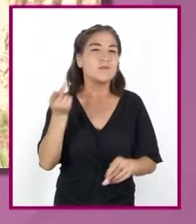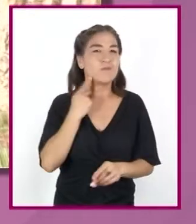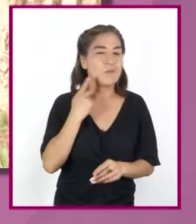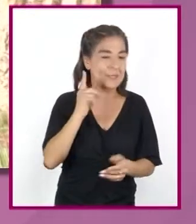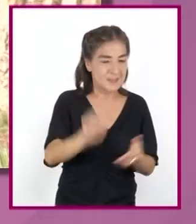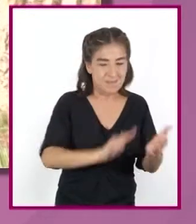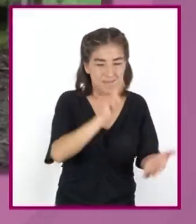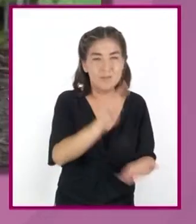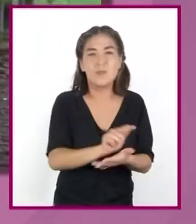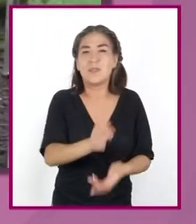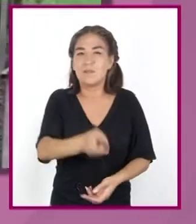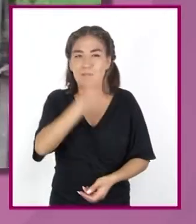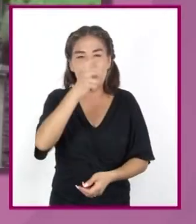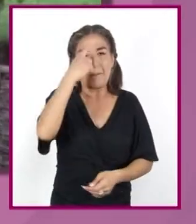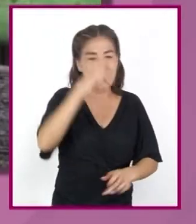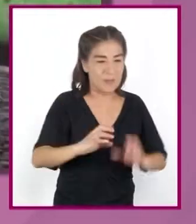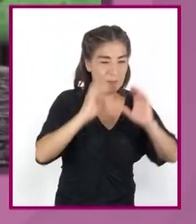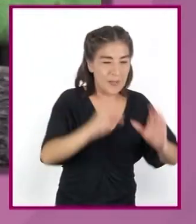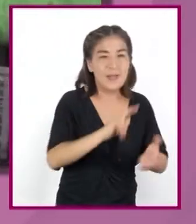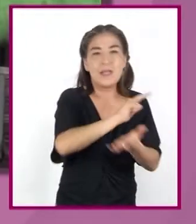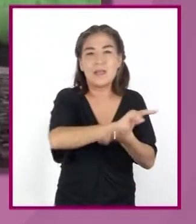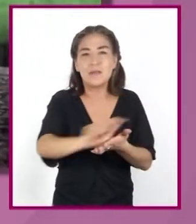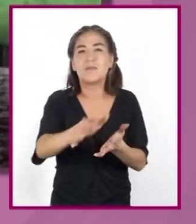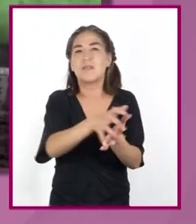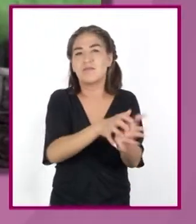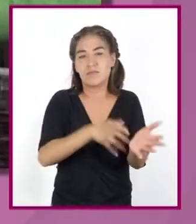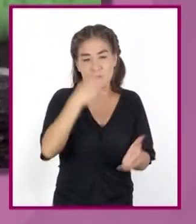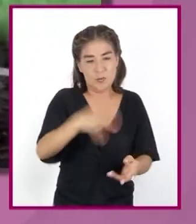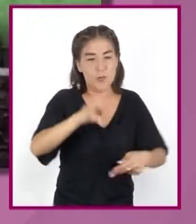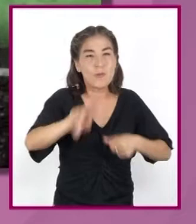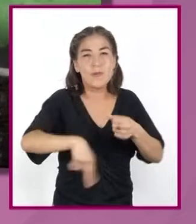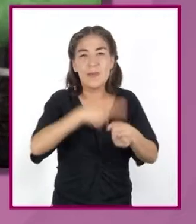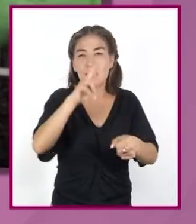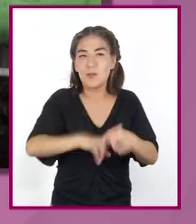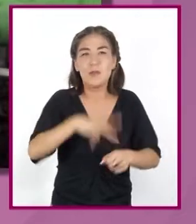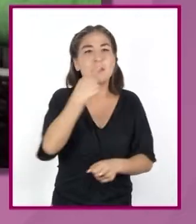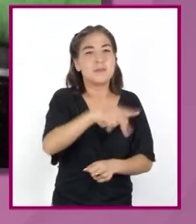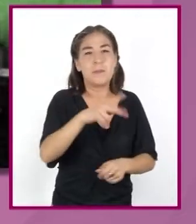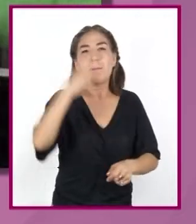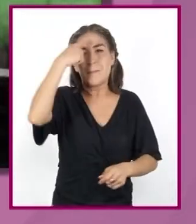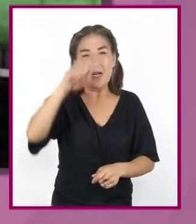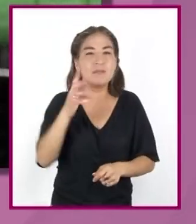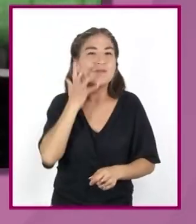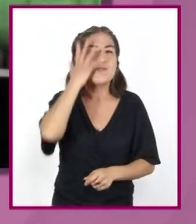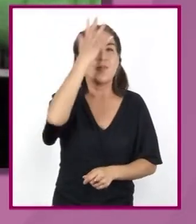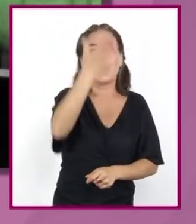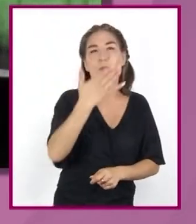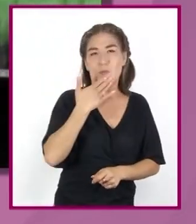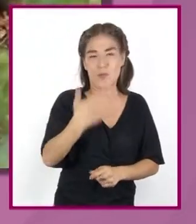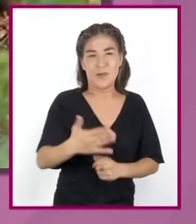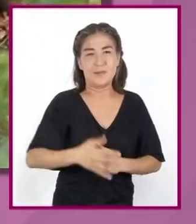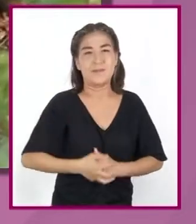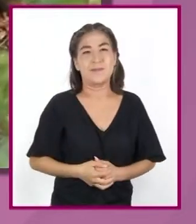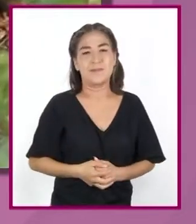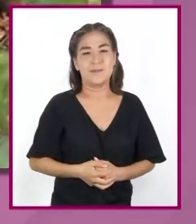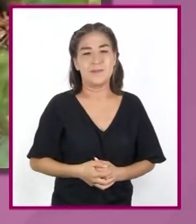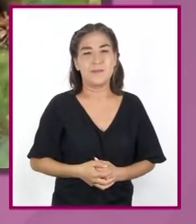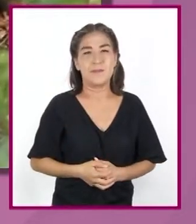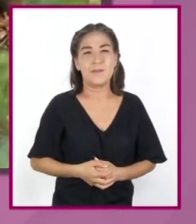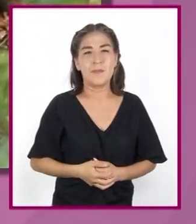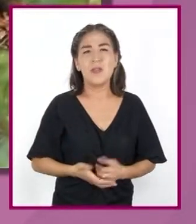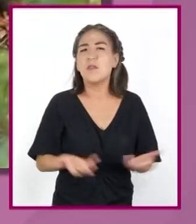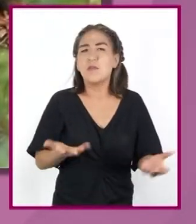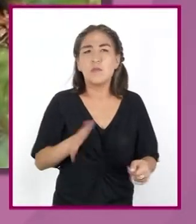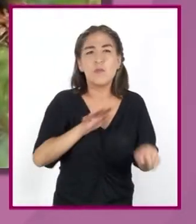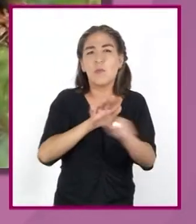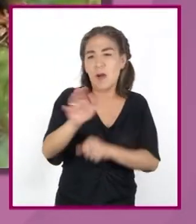sustentable, conservación y restauración del patrimonio natural con una visión a largo plazo. ¿Cuál es el